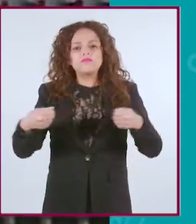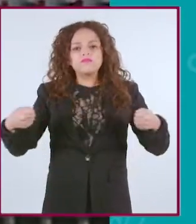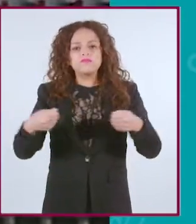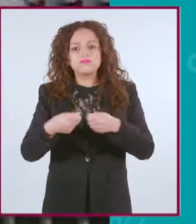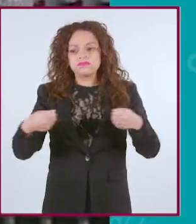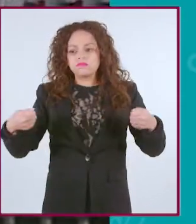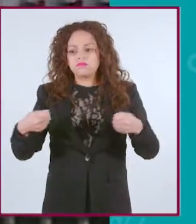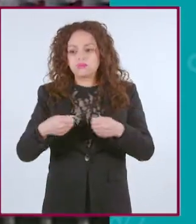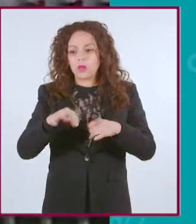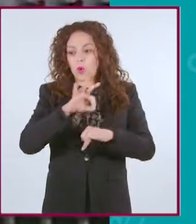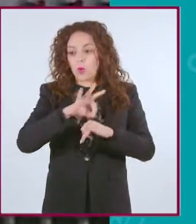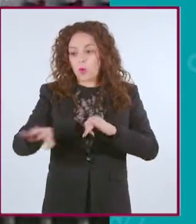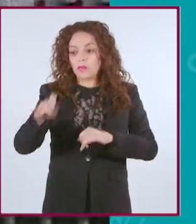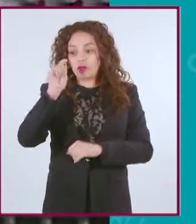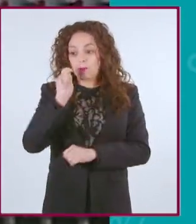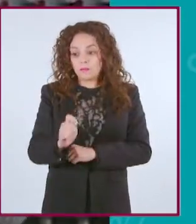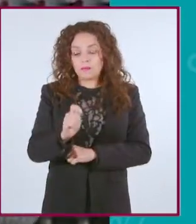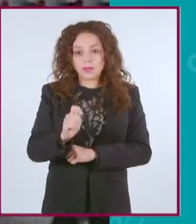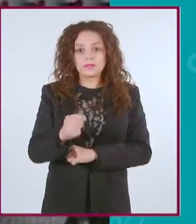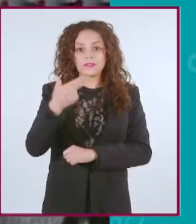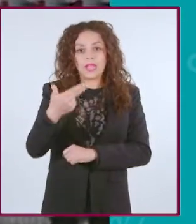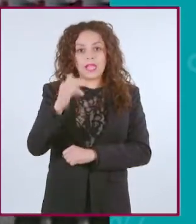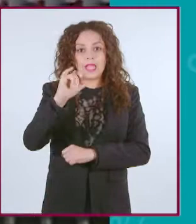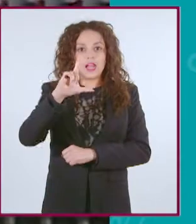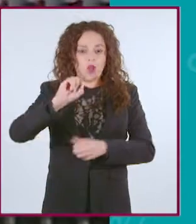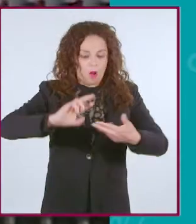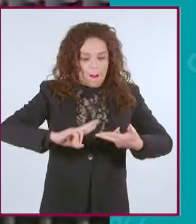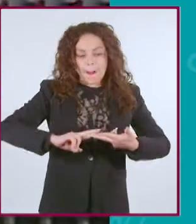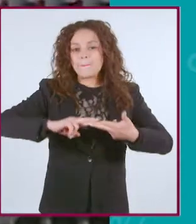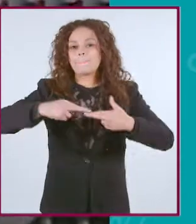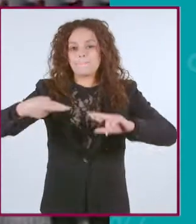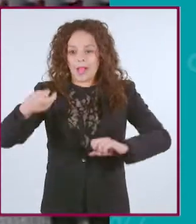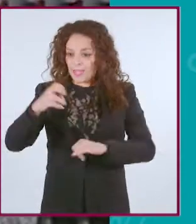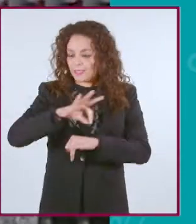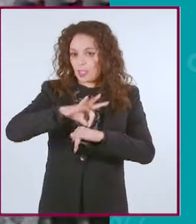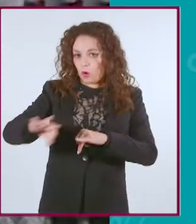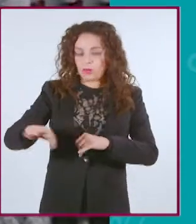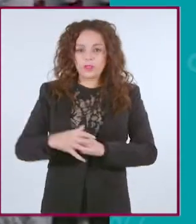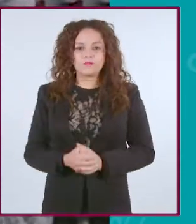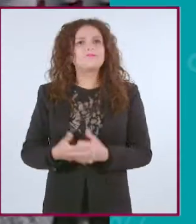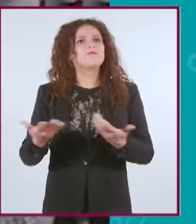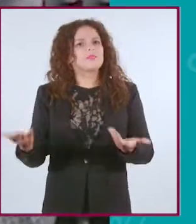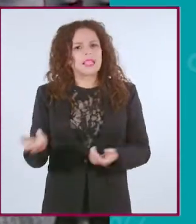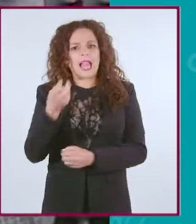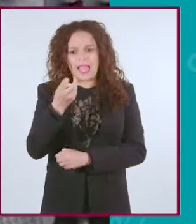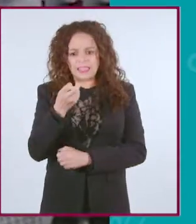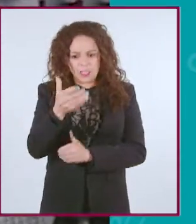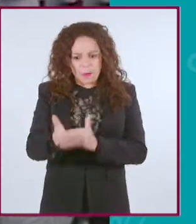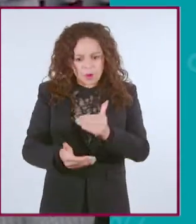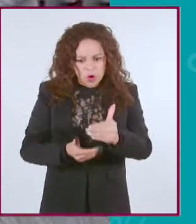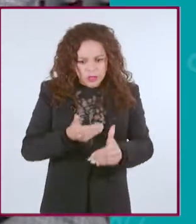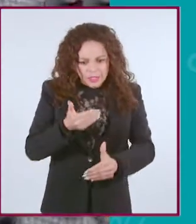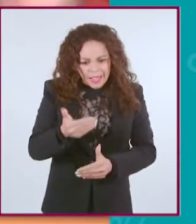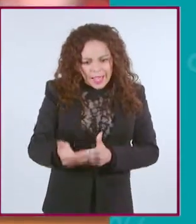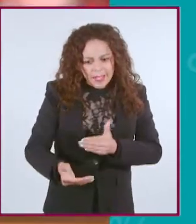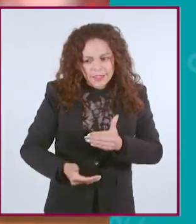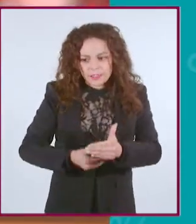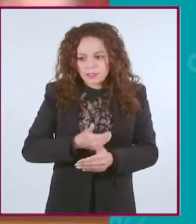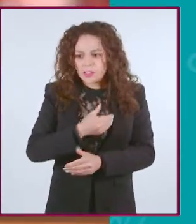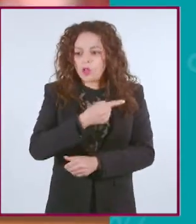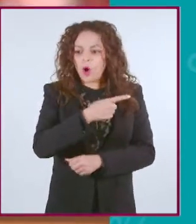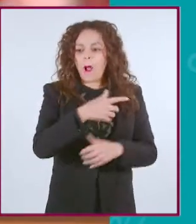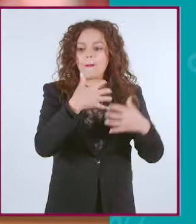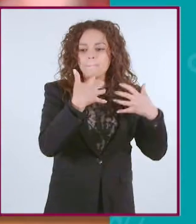que es el hilo. Ahora, ingeniero, ¿cómo llega de este proceso? Digo, pasa por